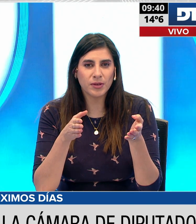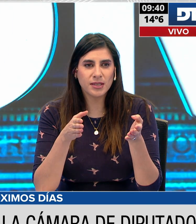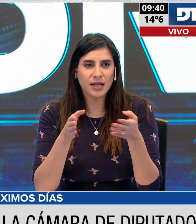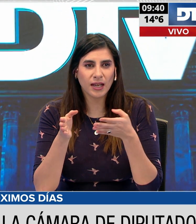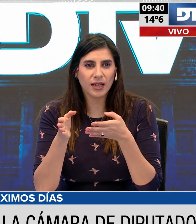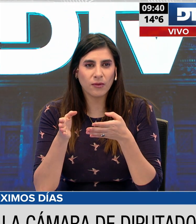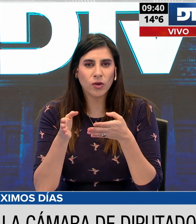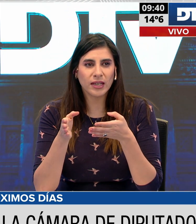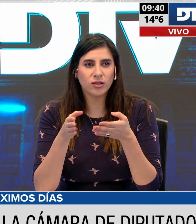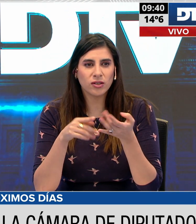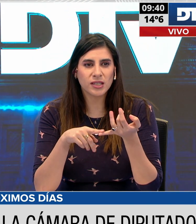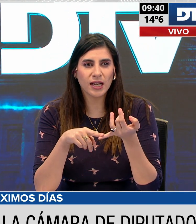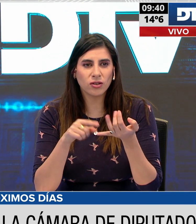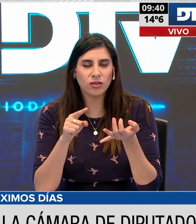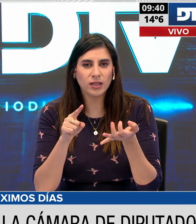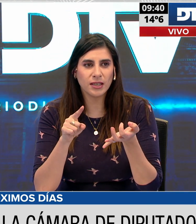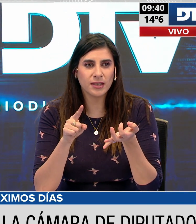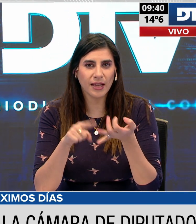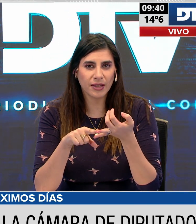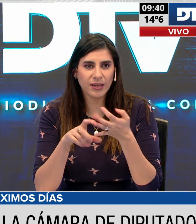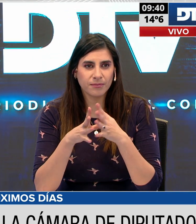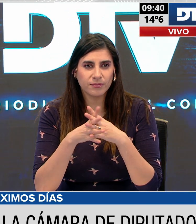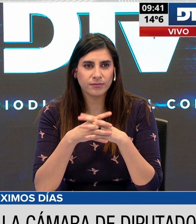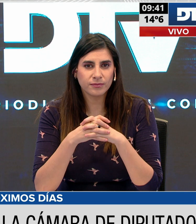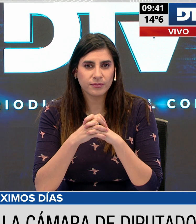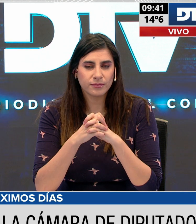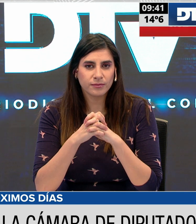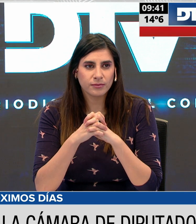en las provincias que votan, ¿no? Chaco y Santa Fe.